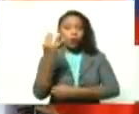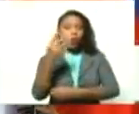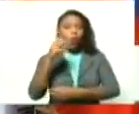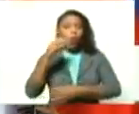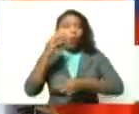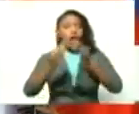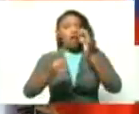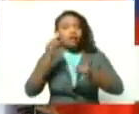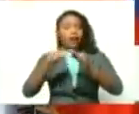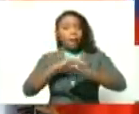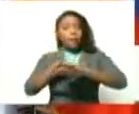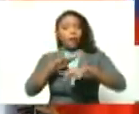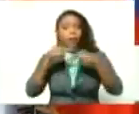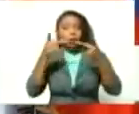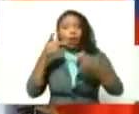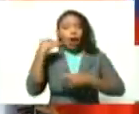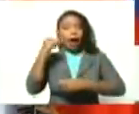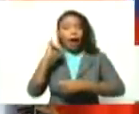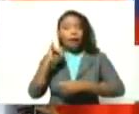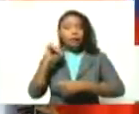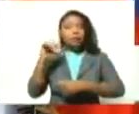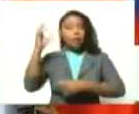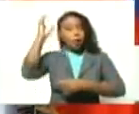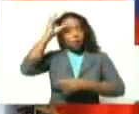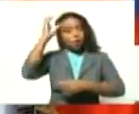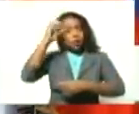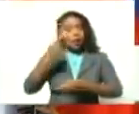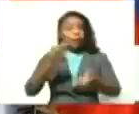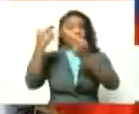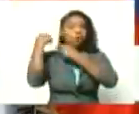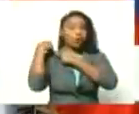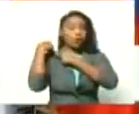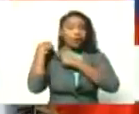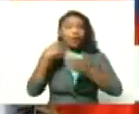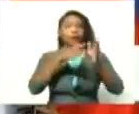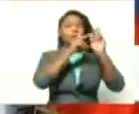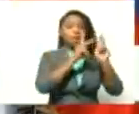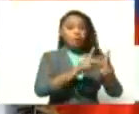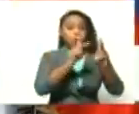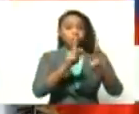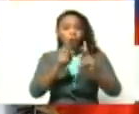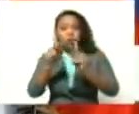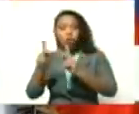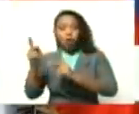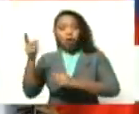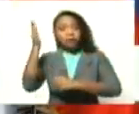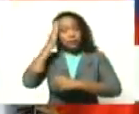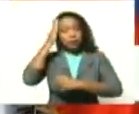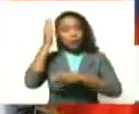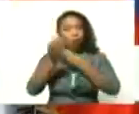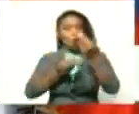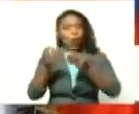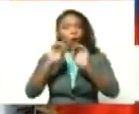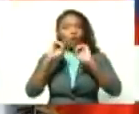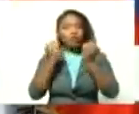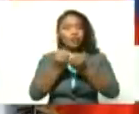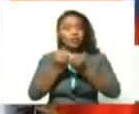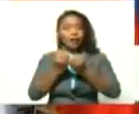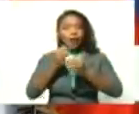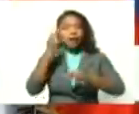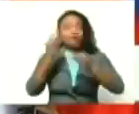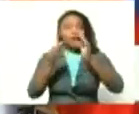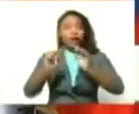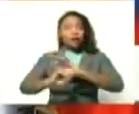el fiscal del Ministerio Público, consciente que tiene a su cargo la correcta organización de la oficina fiscal y la transparencia de